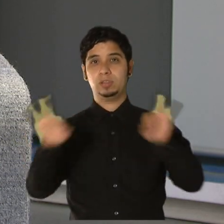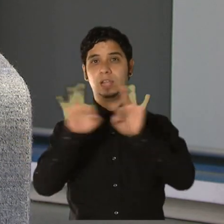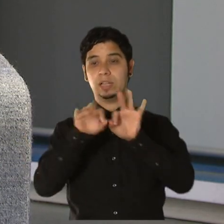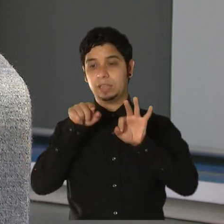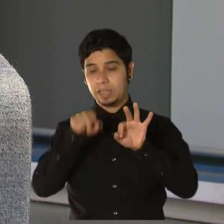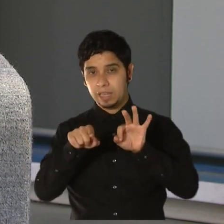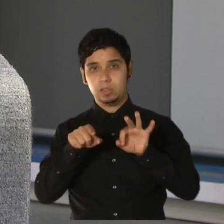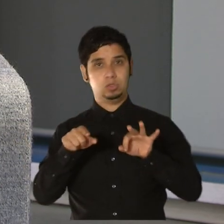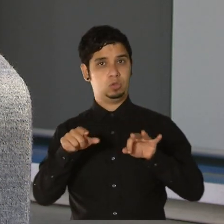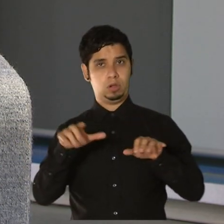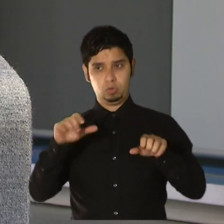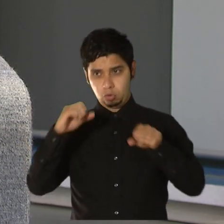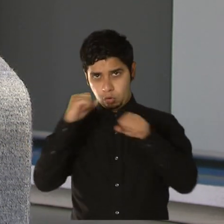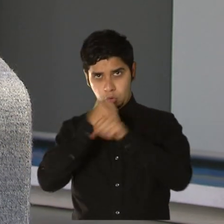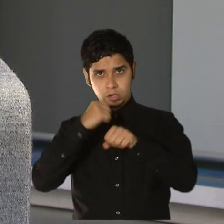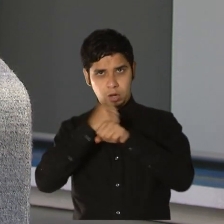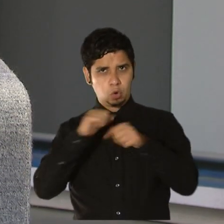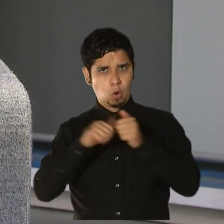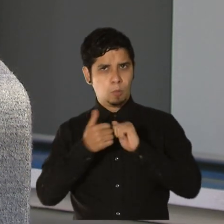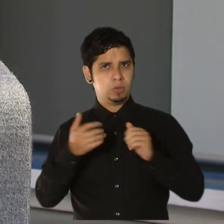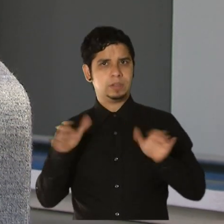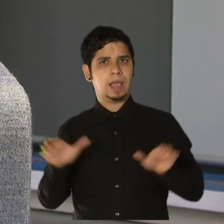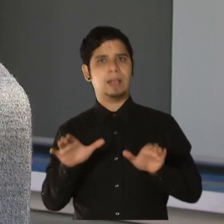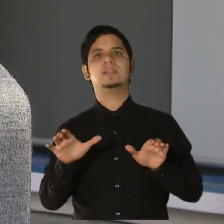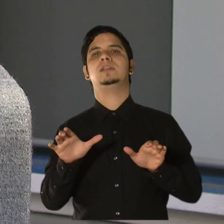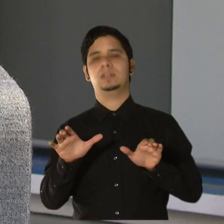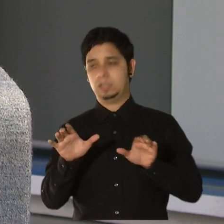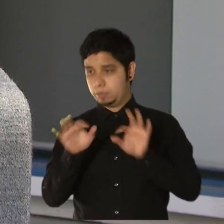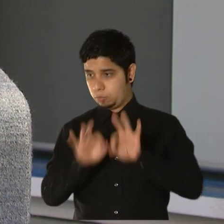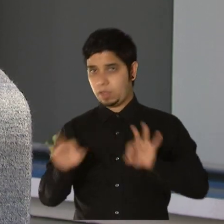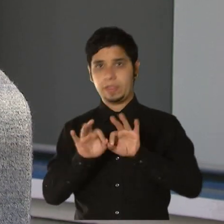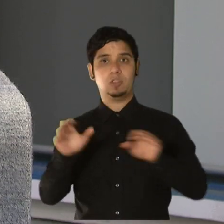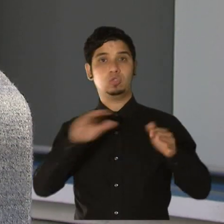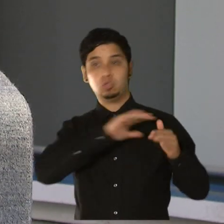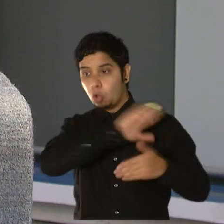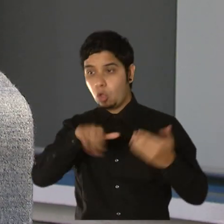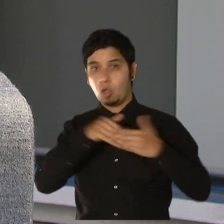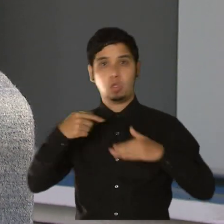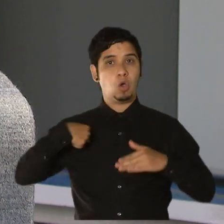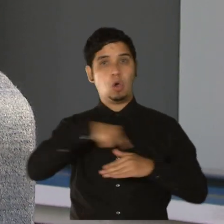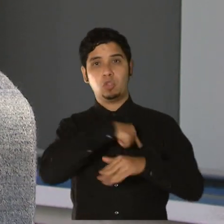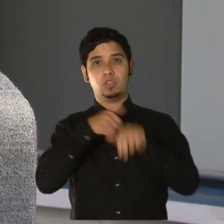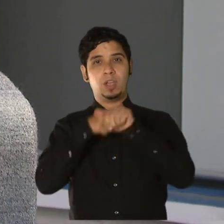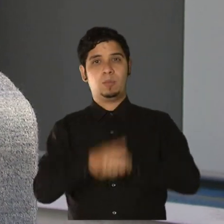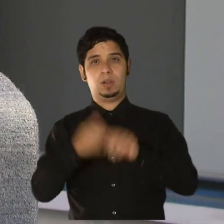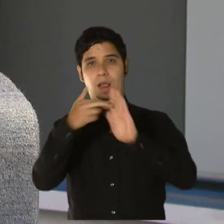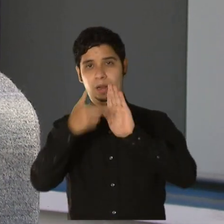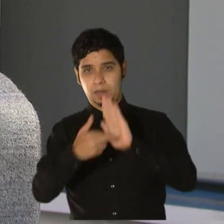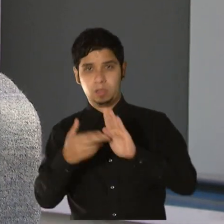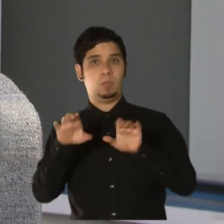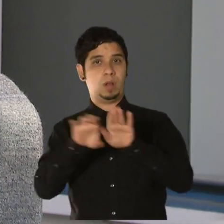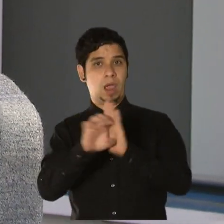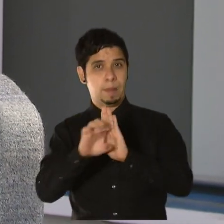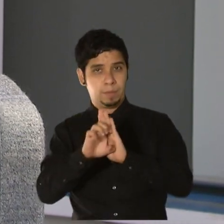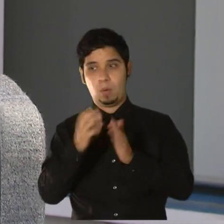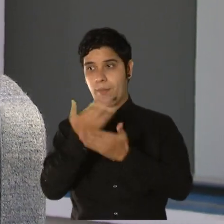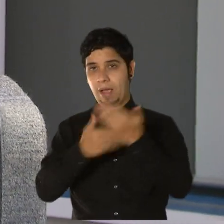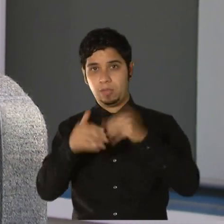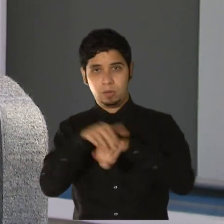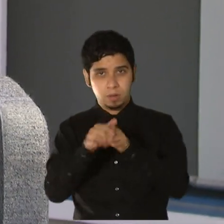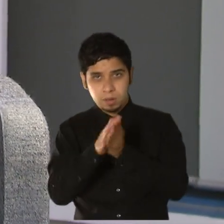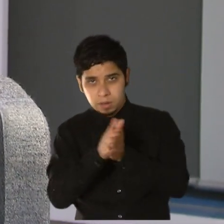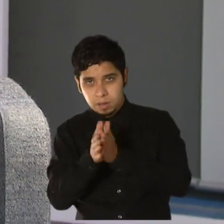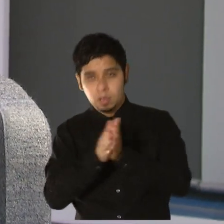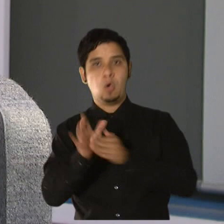a que todos seamos responsables en el cumplimiento de las medidas como el lavado de manos, el uso constante de